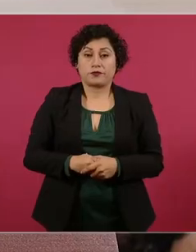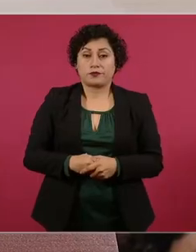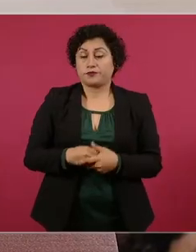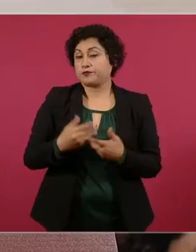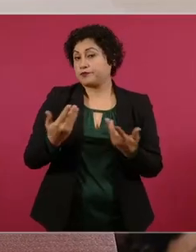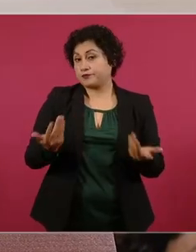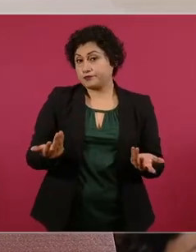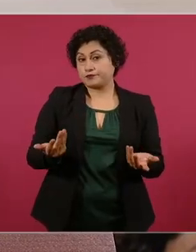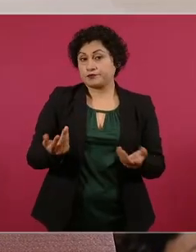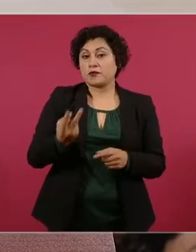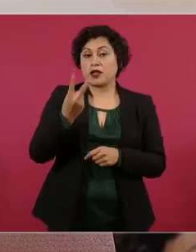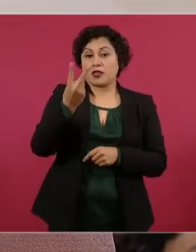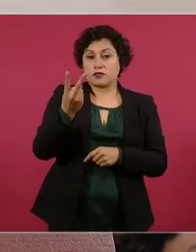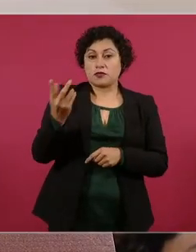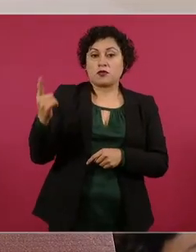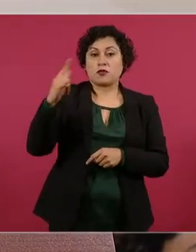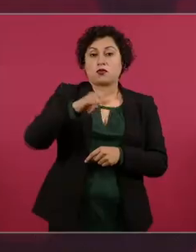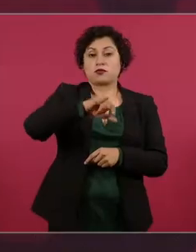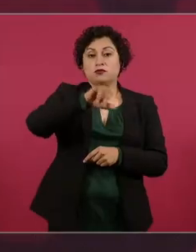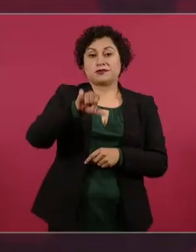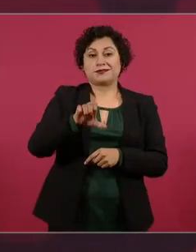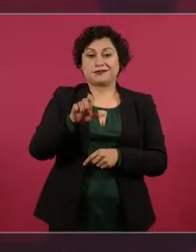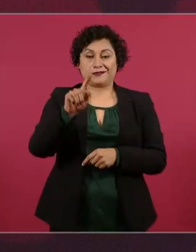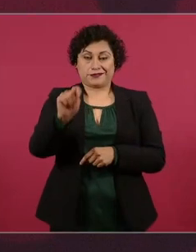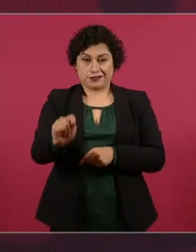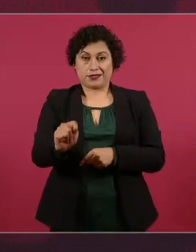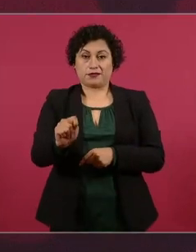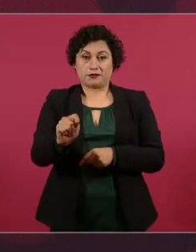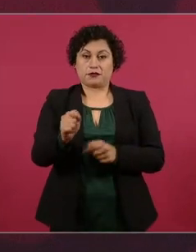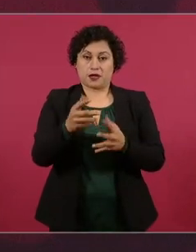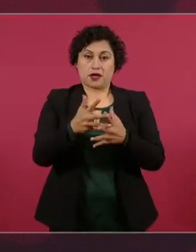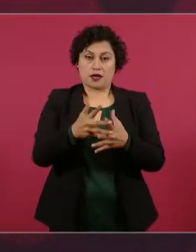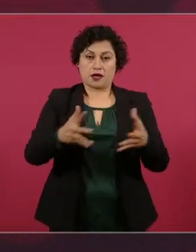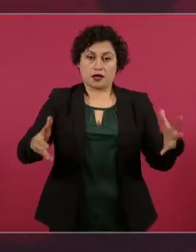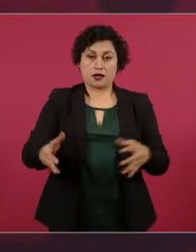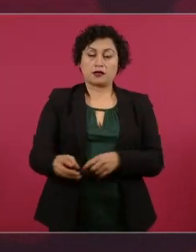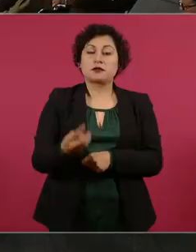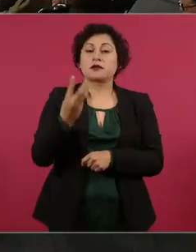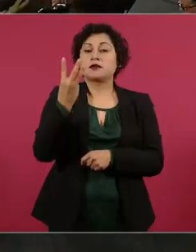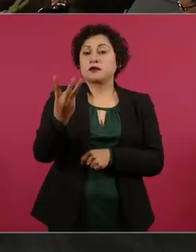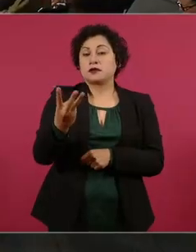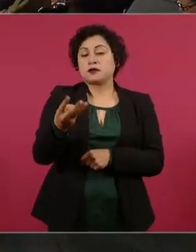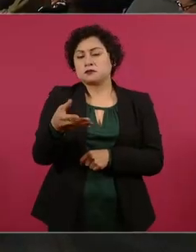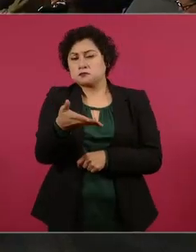2 jets grandes y 3 medianos.